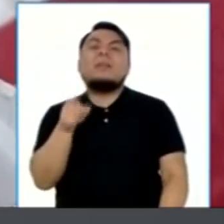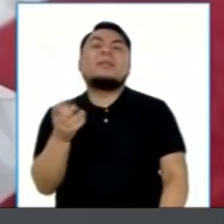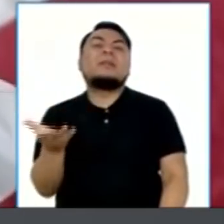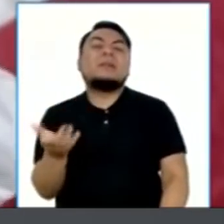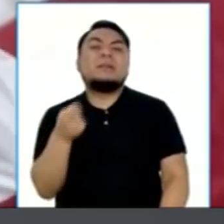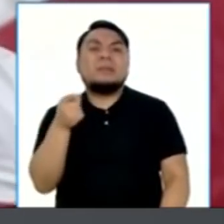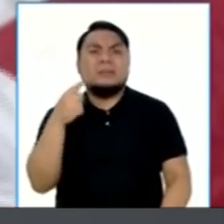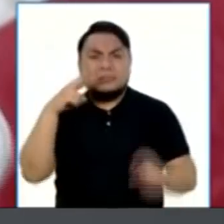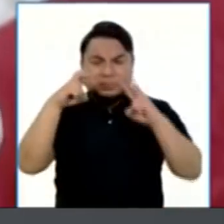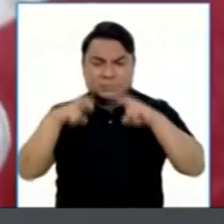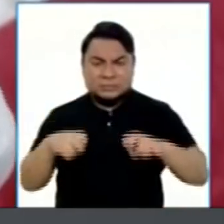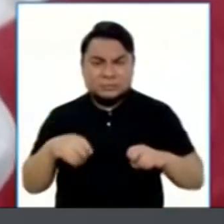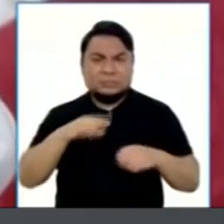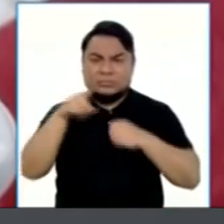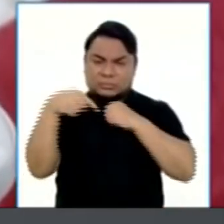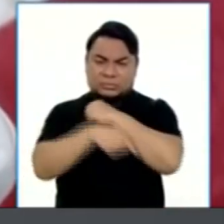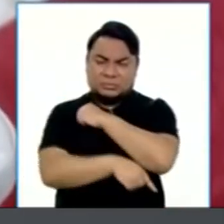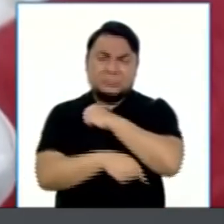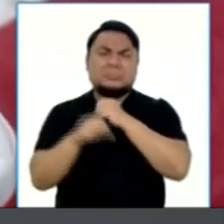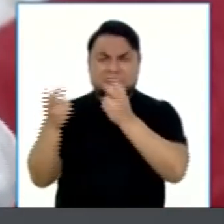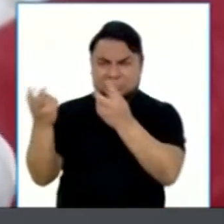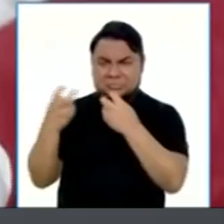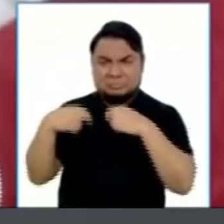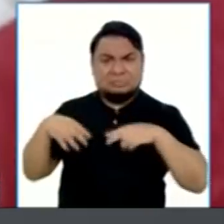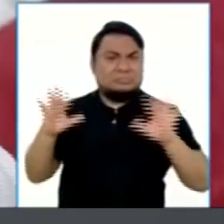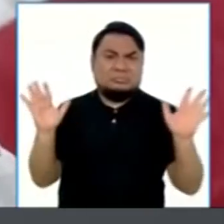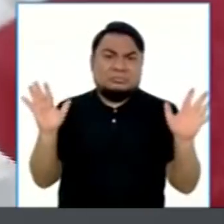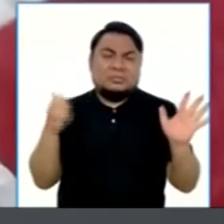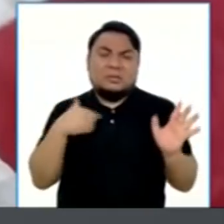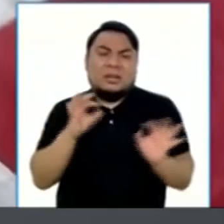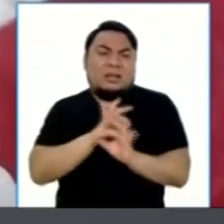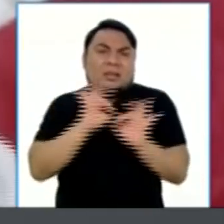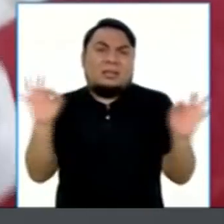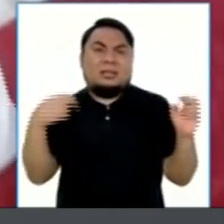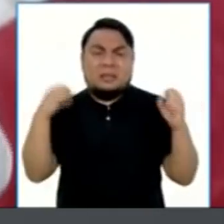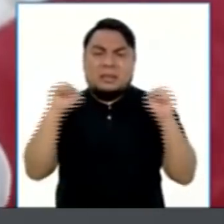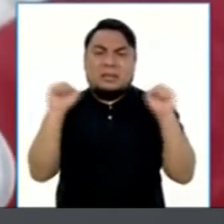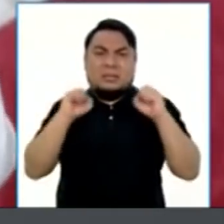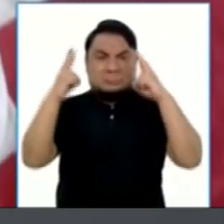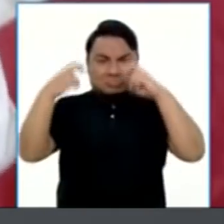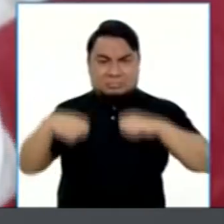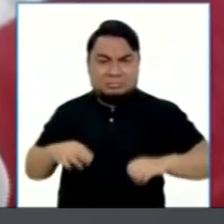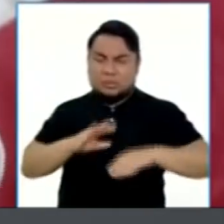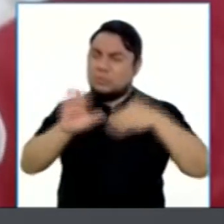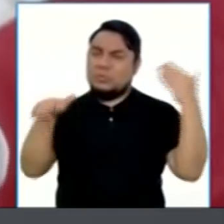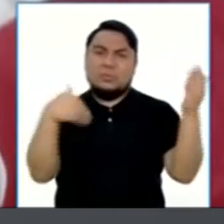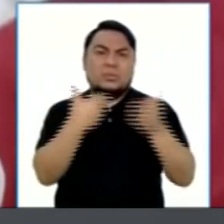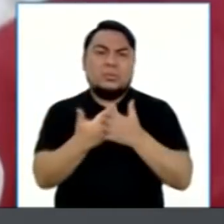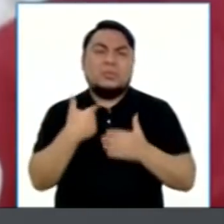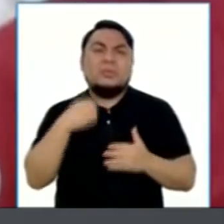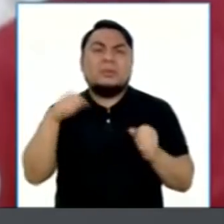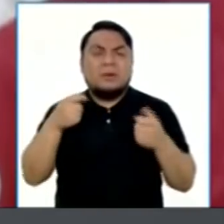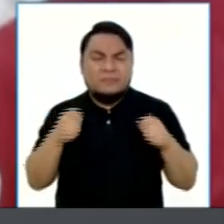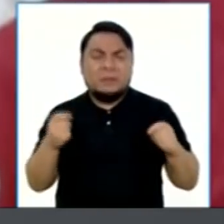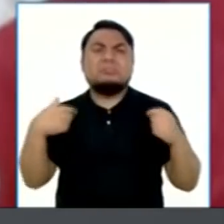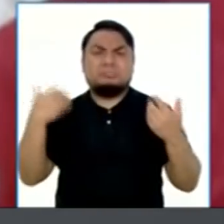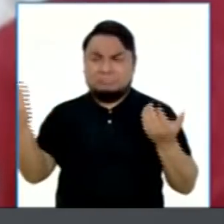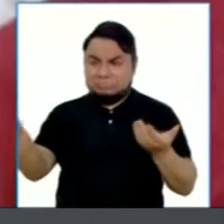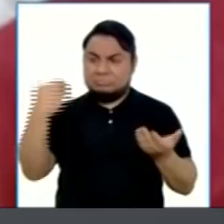caso. Investíguese con toda la profundidad del caso. No tenemos absolutamente ningún temor. Hagan todo el